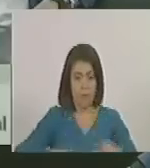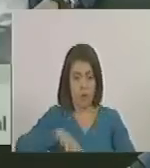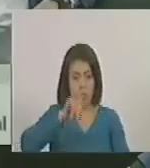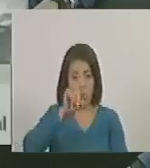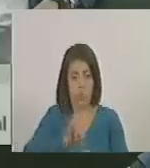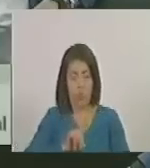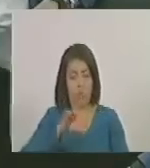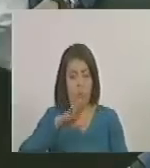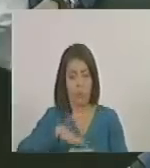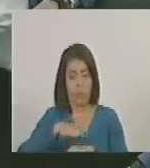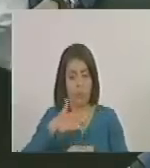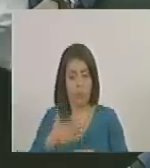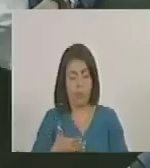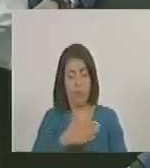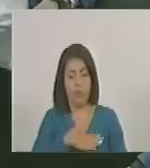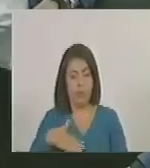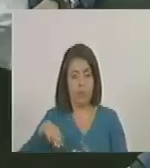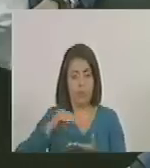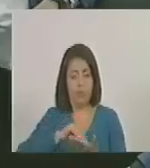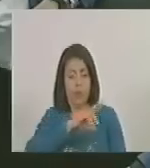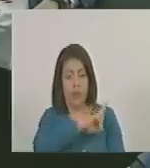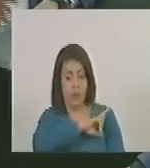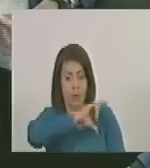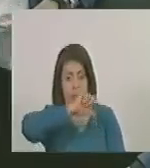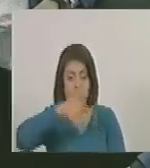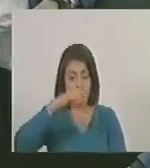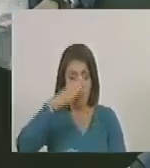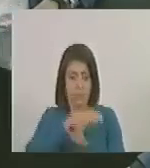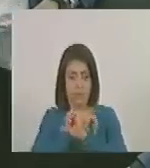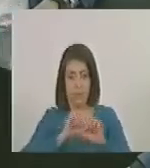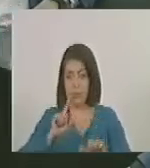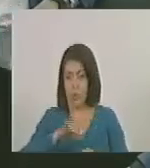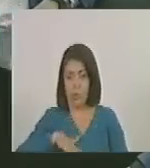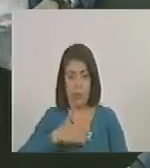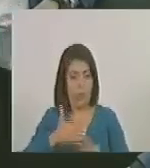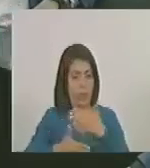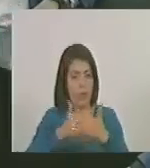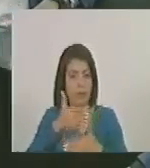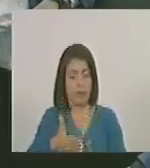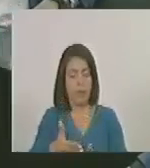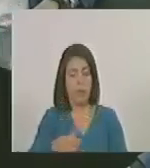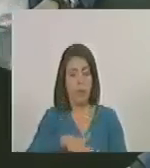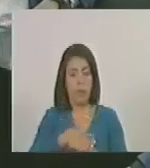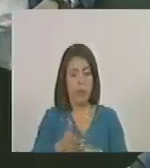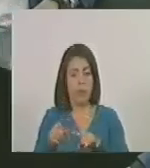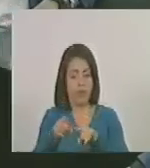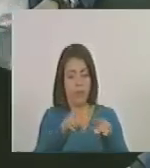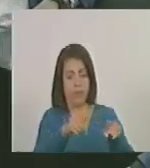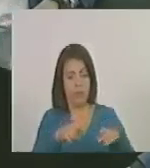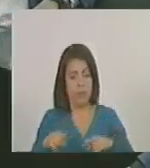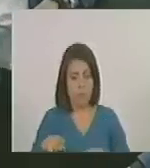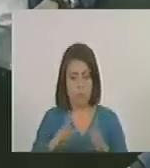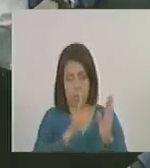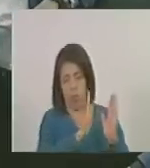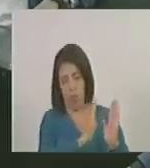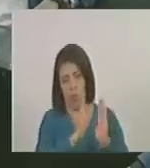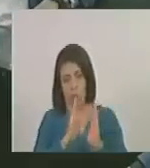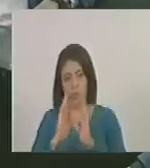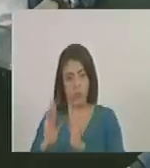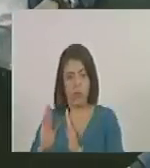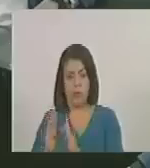único. Entendió que la Junta Patriótica no era posible avanzar porque aquello era una